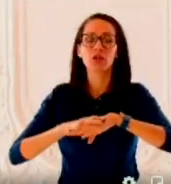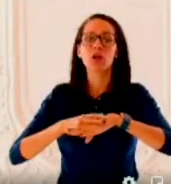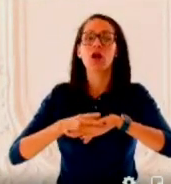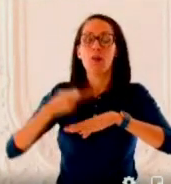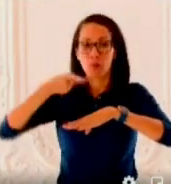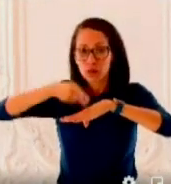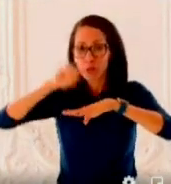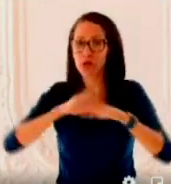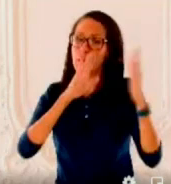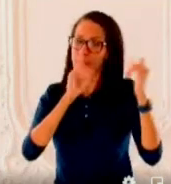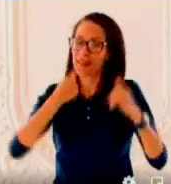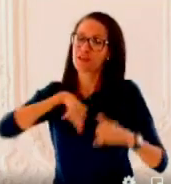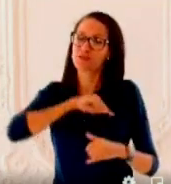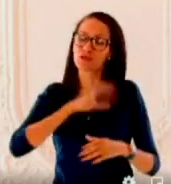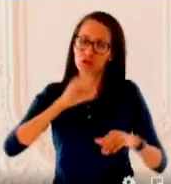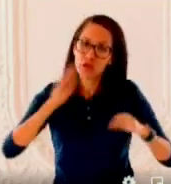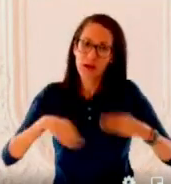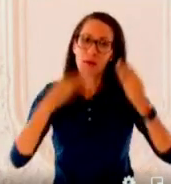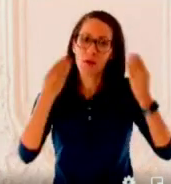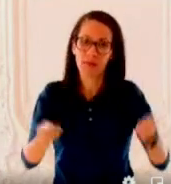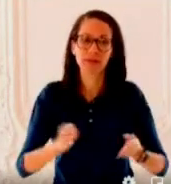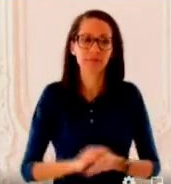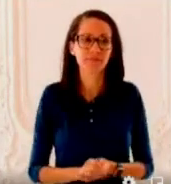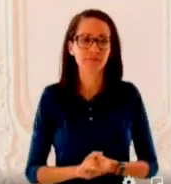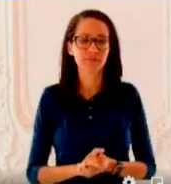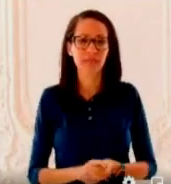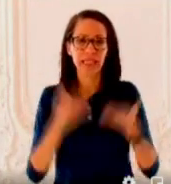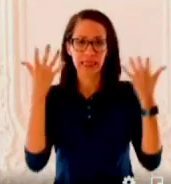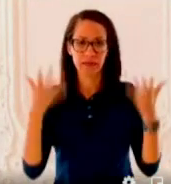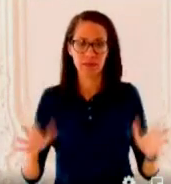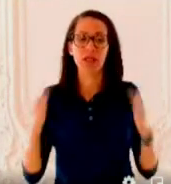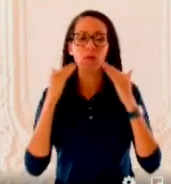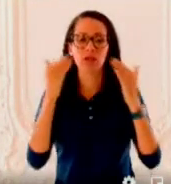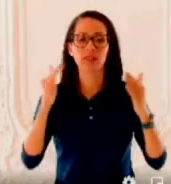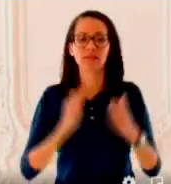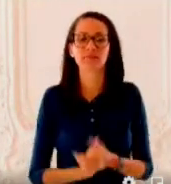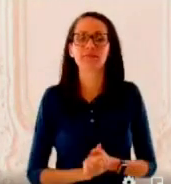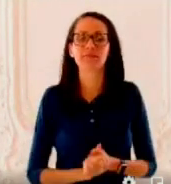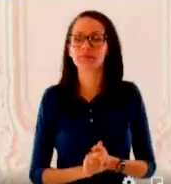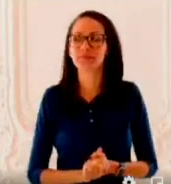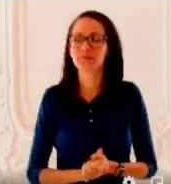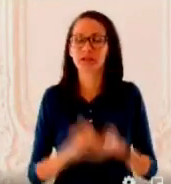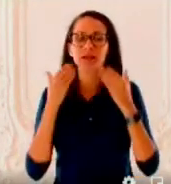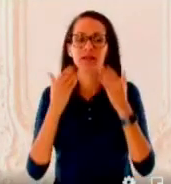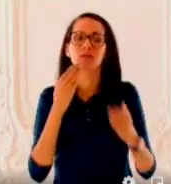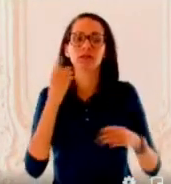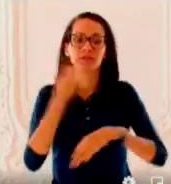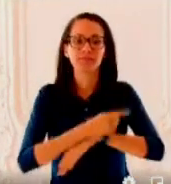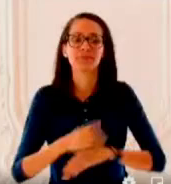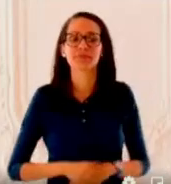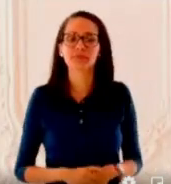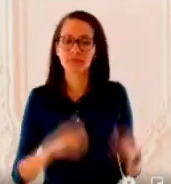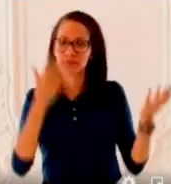nosotros y eso es lo que le vamos a dar. Concluimos, gracias. Muchas gracias a todos. Buen día.